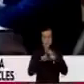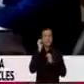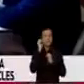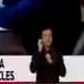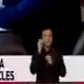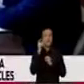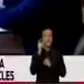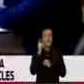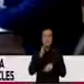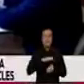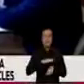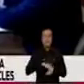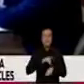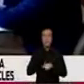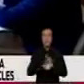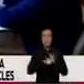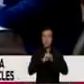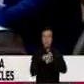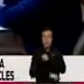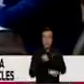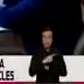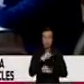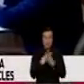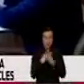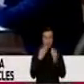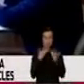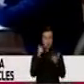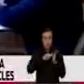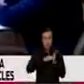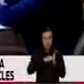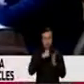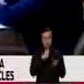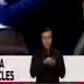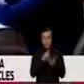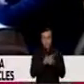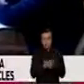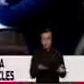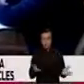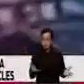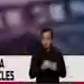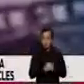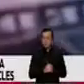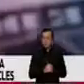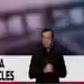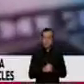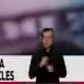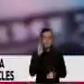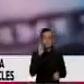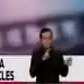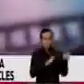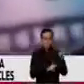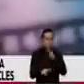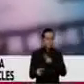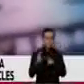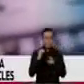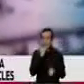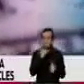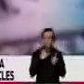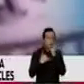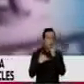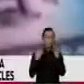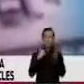con indicios de responsabilidad penal que efectuó la Contraloría a la adquisición de dichos kits, en donde se identificó posibles